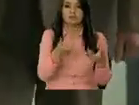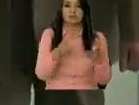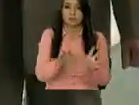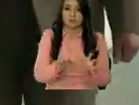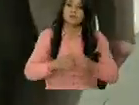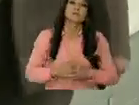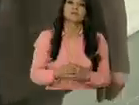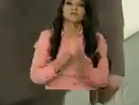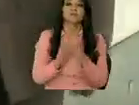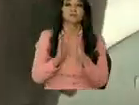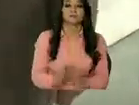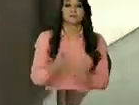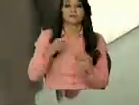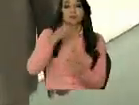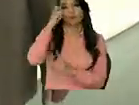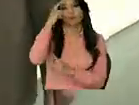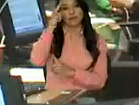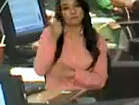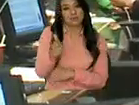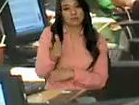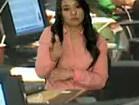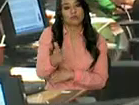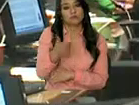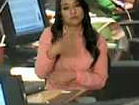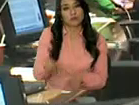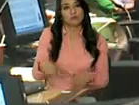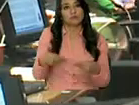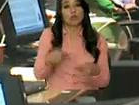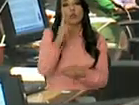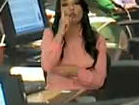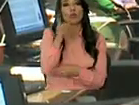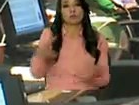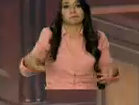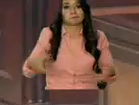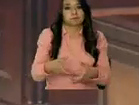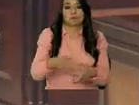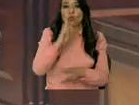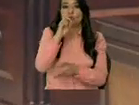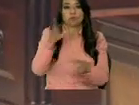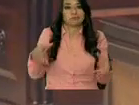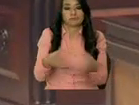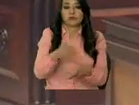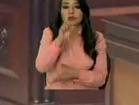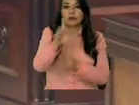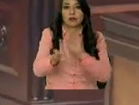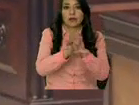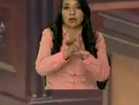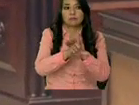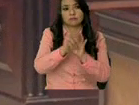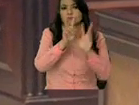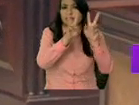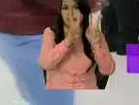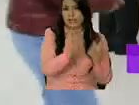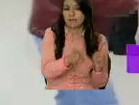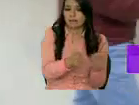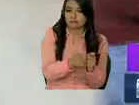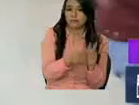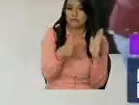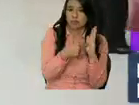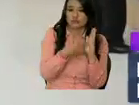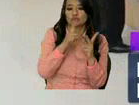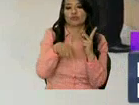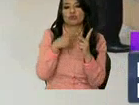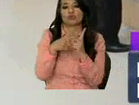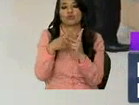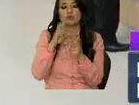decir de la ministra de Gobierno María Paula Romo, se presentaría en un solo cuerpo legal. A pesar de que incluye temas de simplificación tributaria,